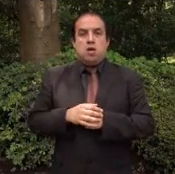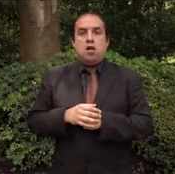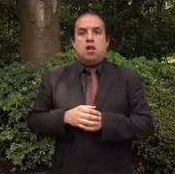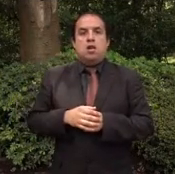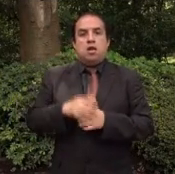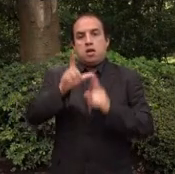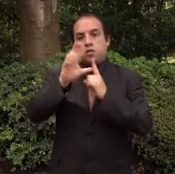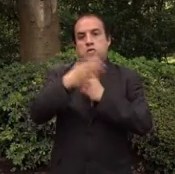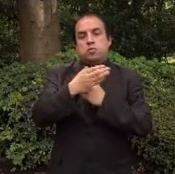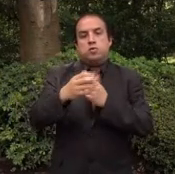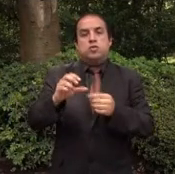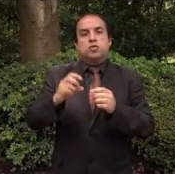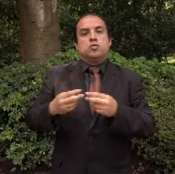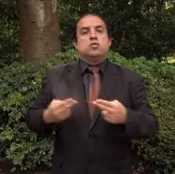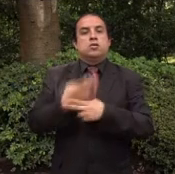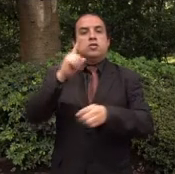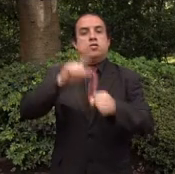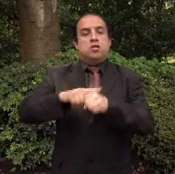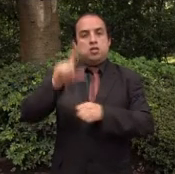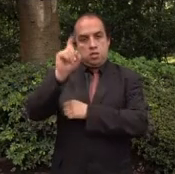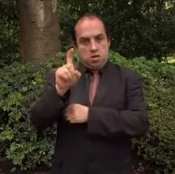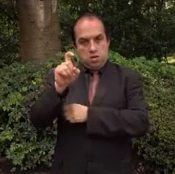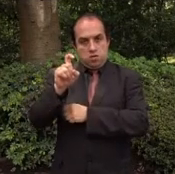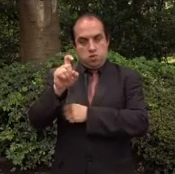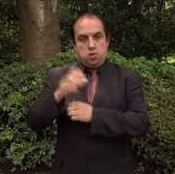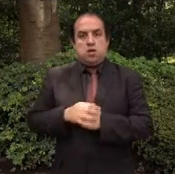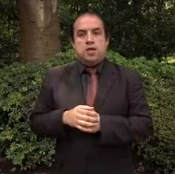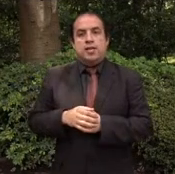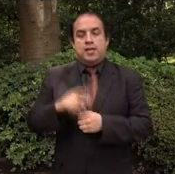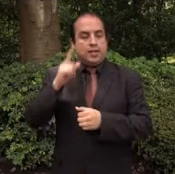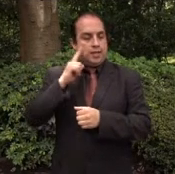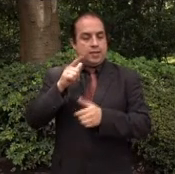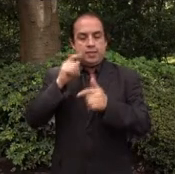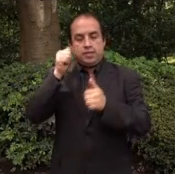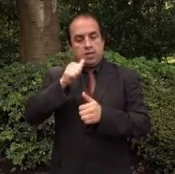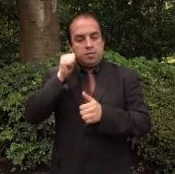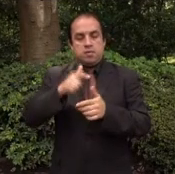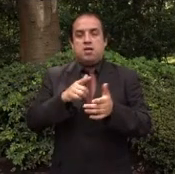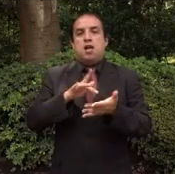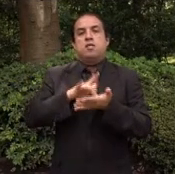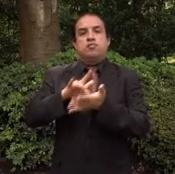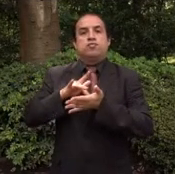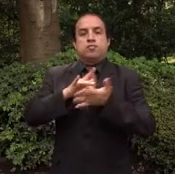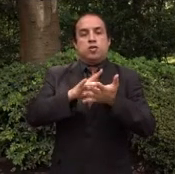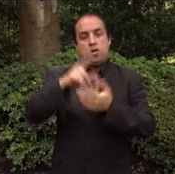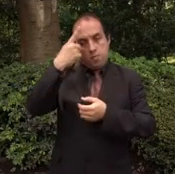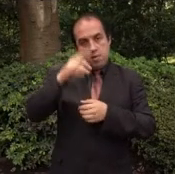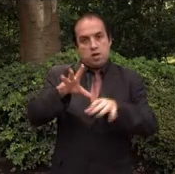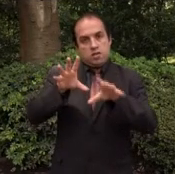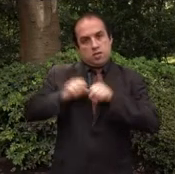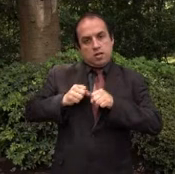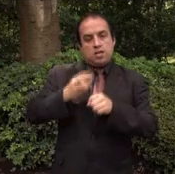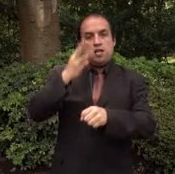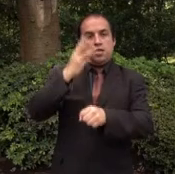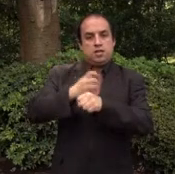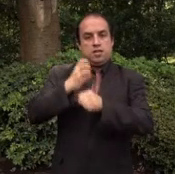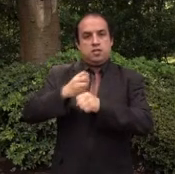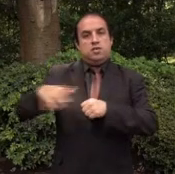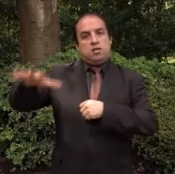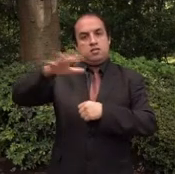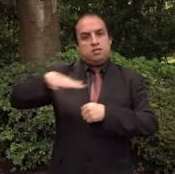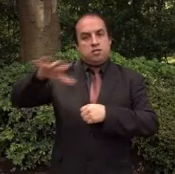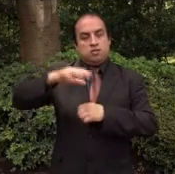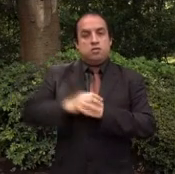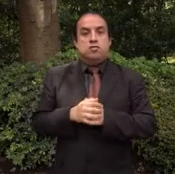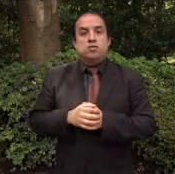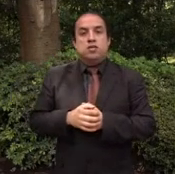cargo de Blanca Jiménez, que nos ha apoyado y nos seguirá apoyando en el rescate de la tercera sección, de